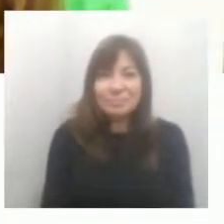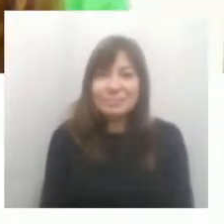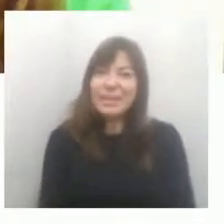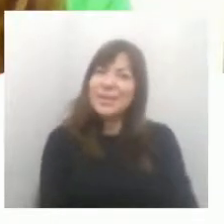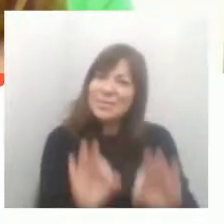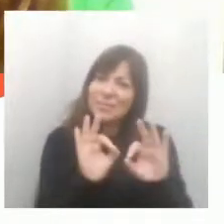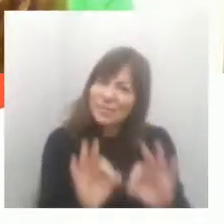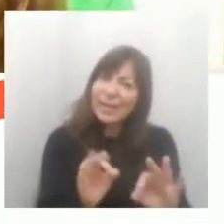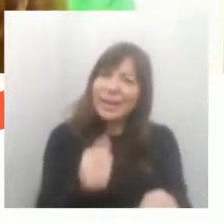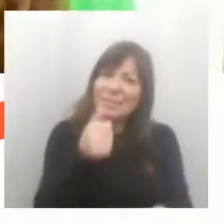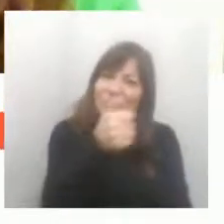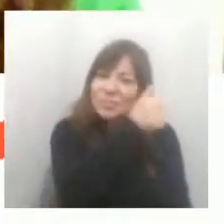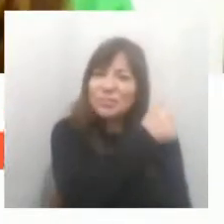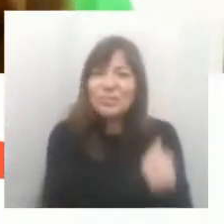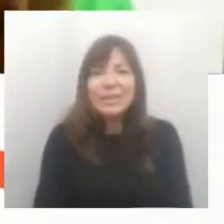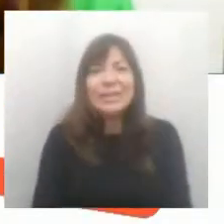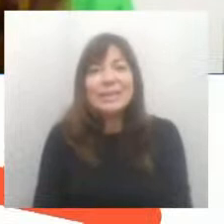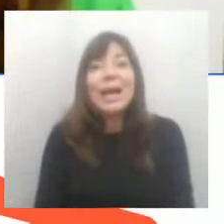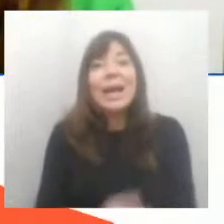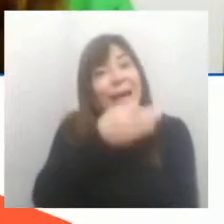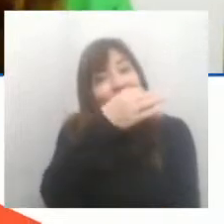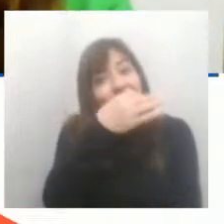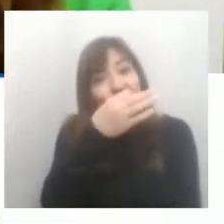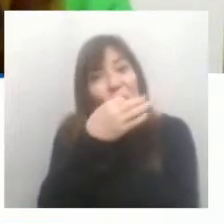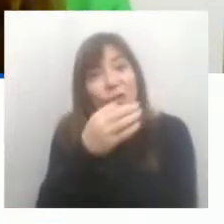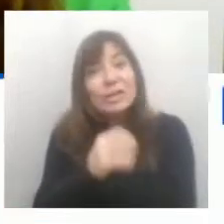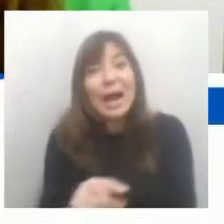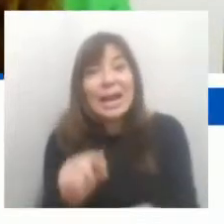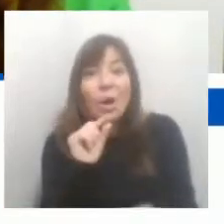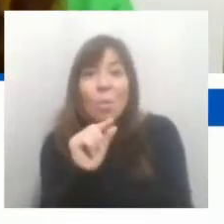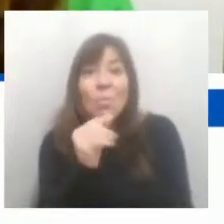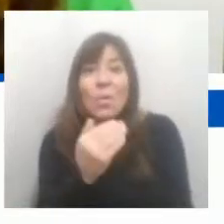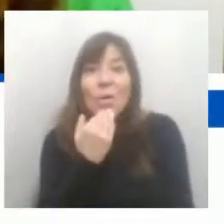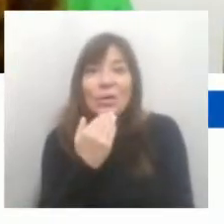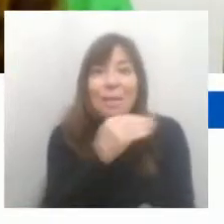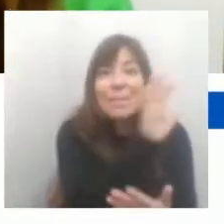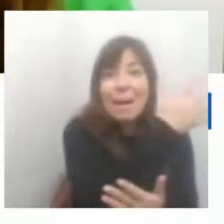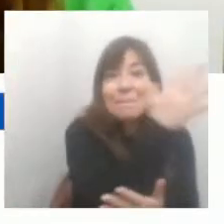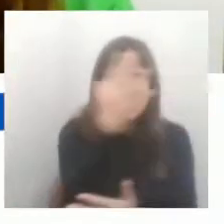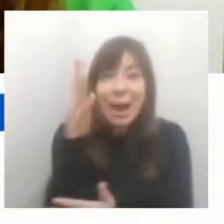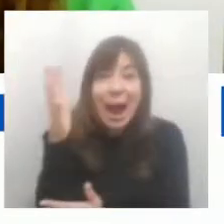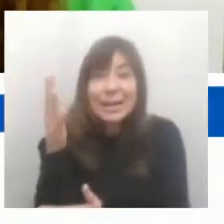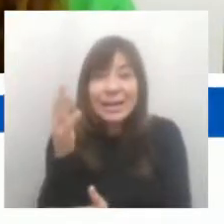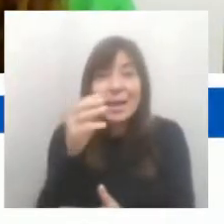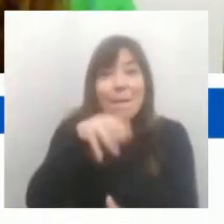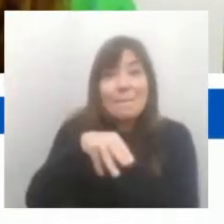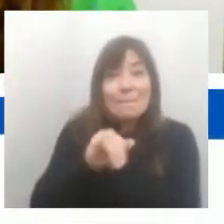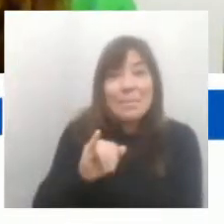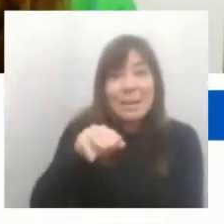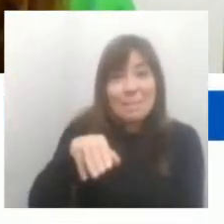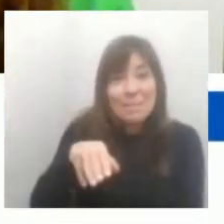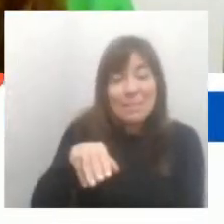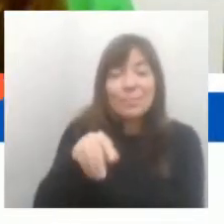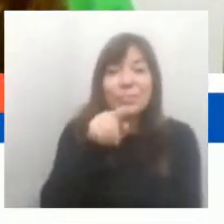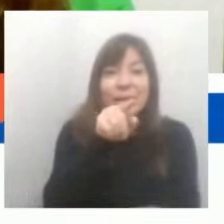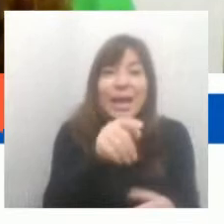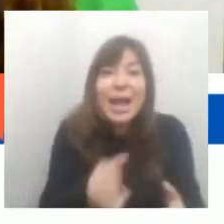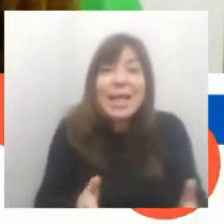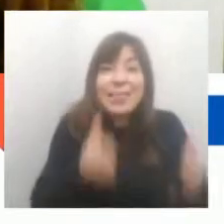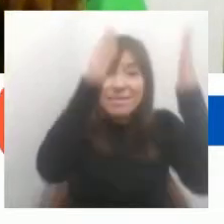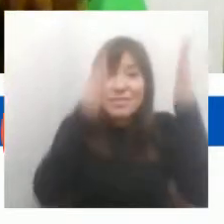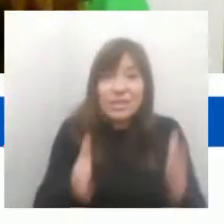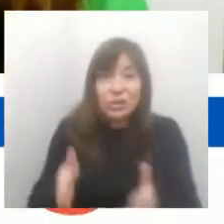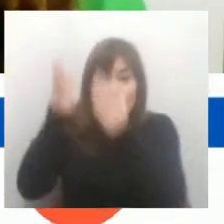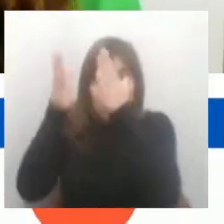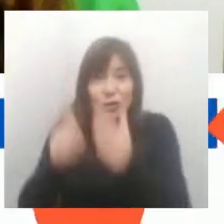Marcelo. Bueno, déjenme contarles un poco también sobre el parque donde se encuentra el MIM y los edificios que en él también